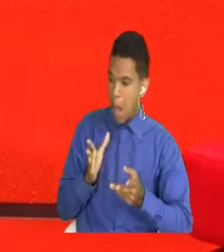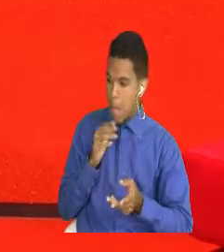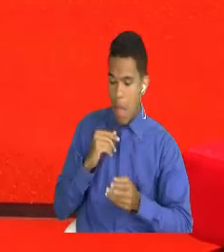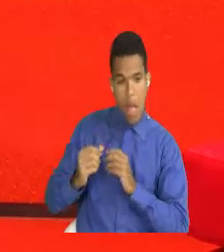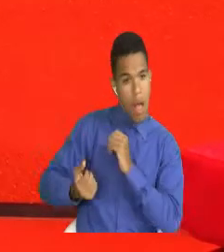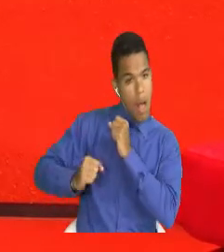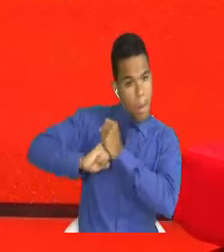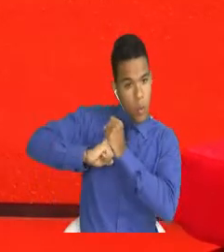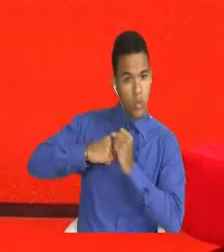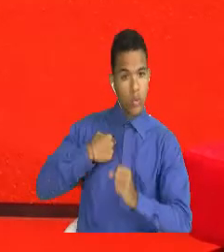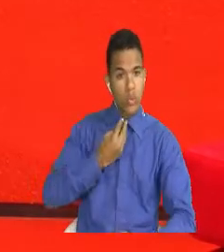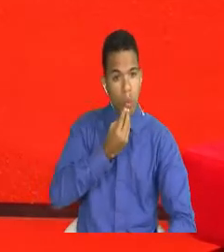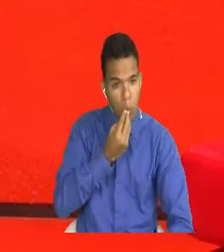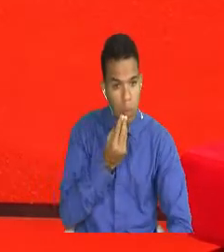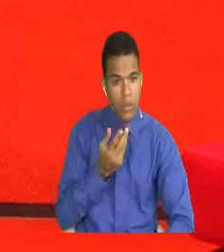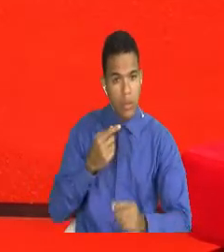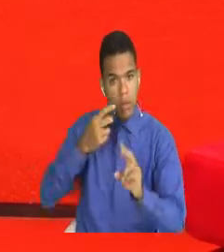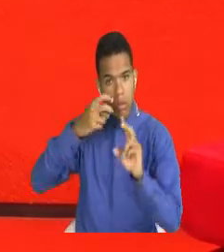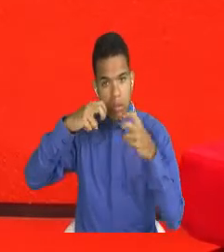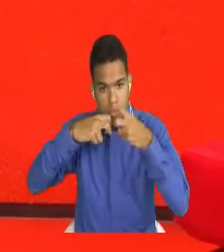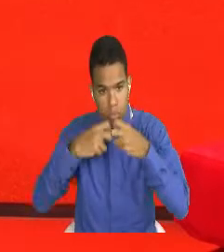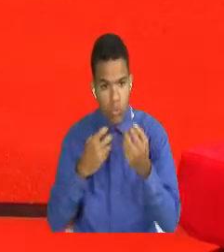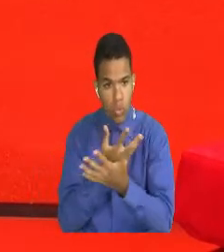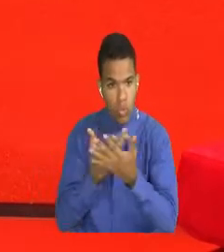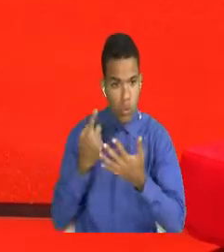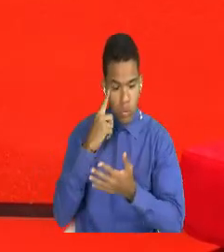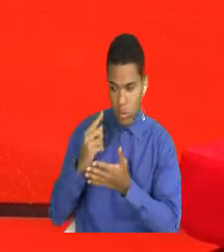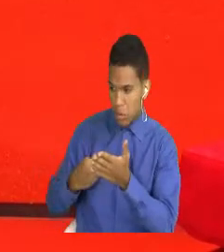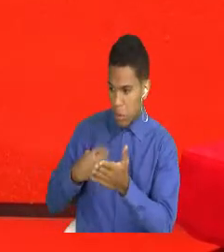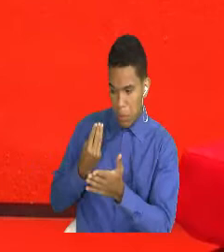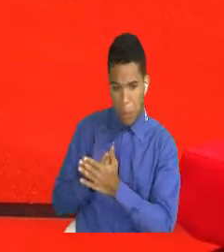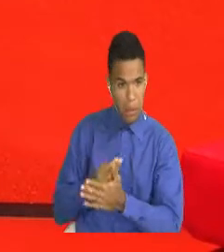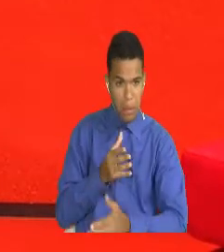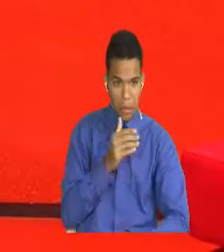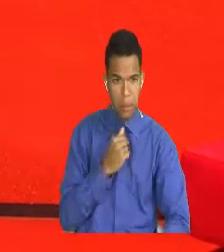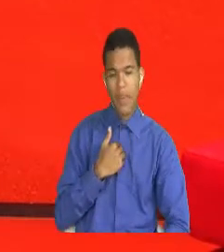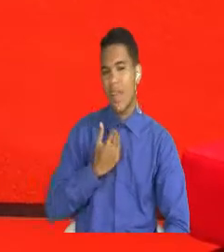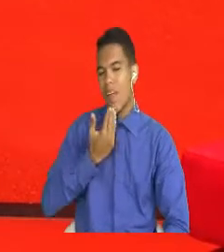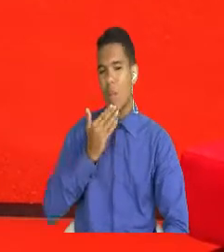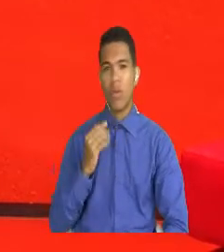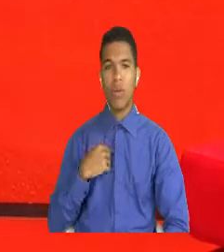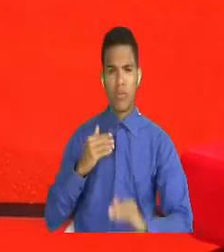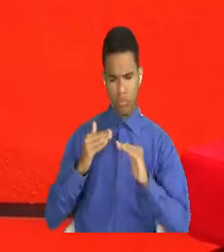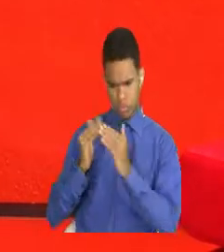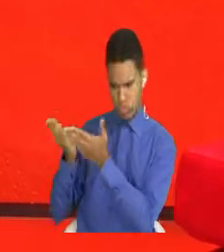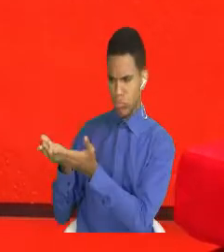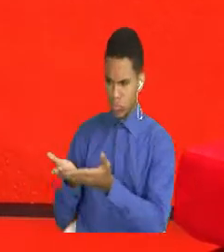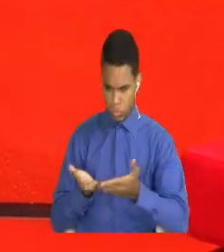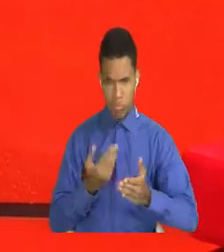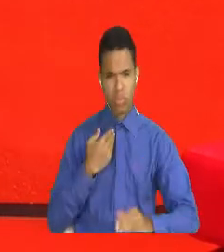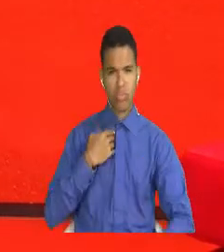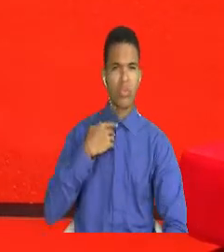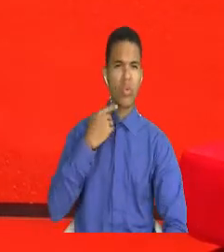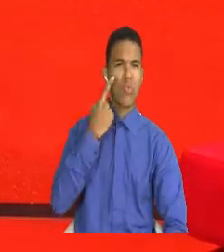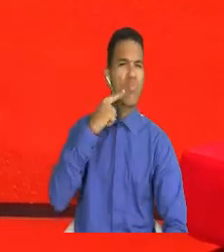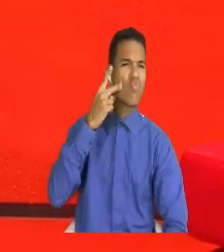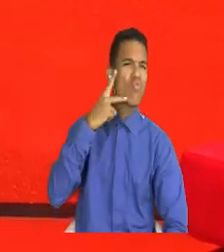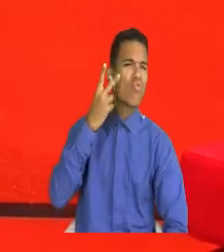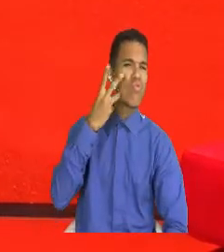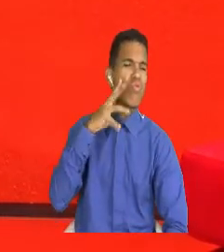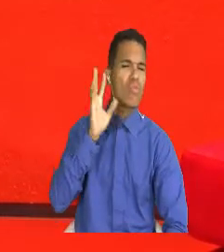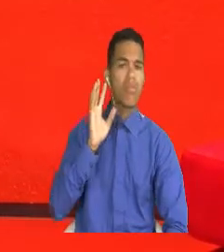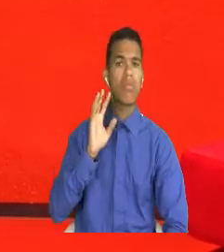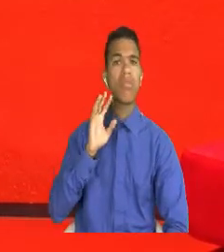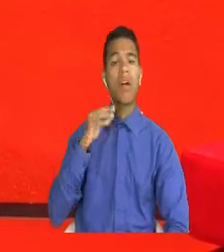policivo lo que busca precisamente es eso. Si usted permitió que alguien estuviera en su casa supuestamente por unos días, no